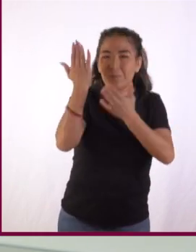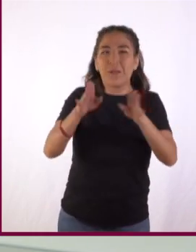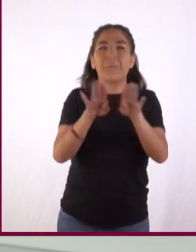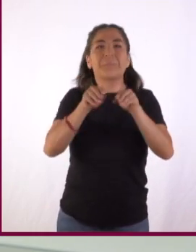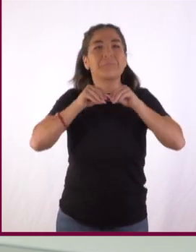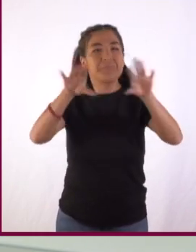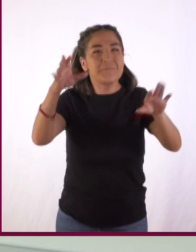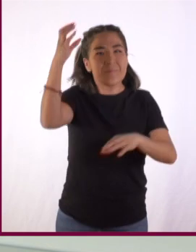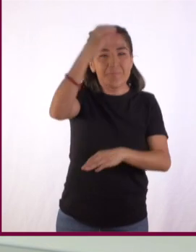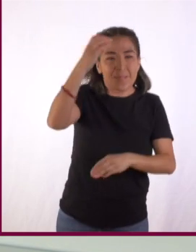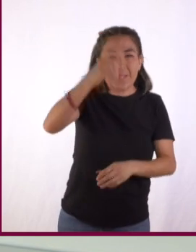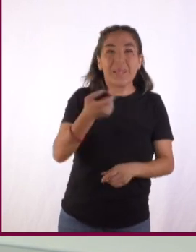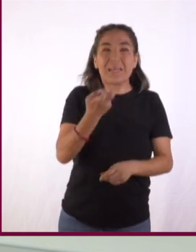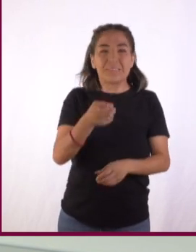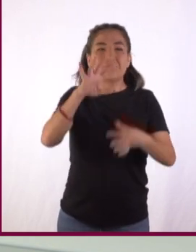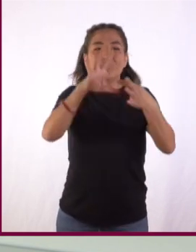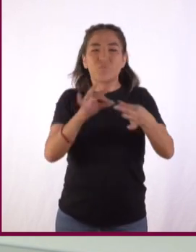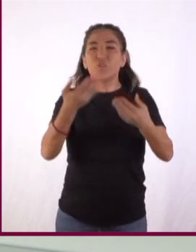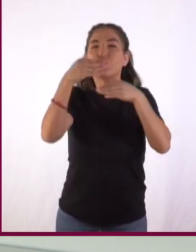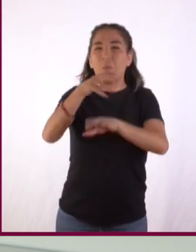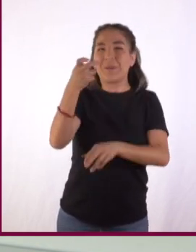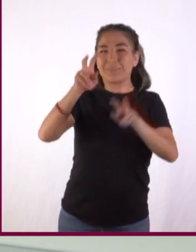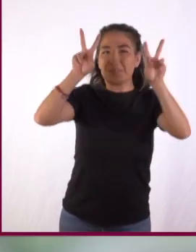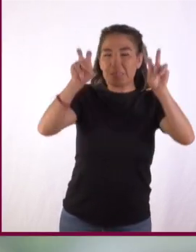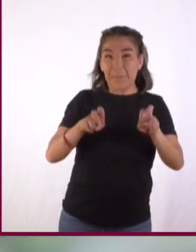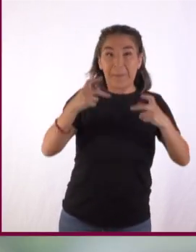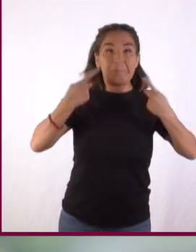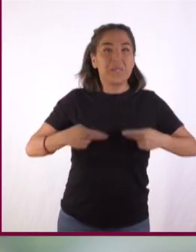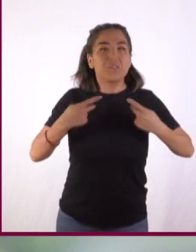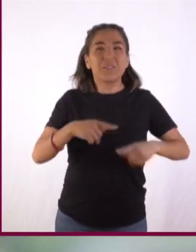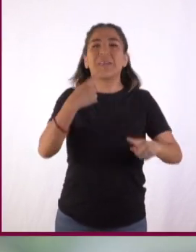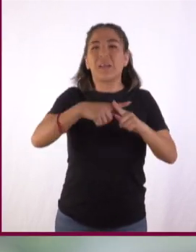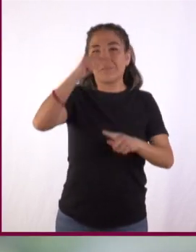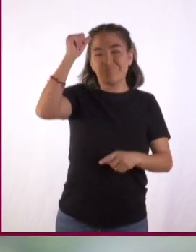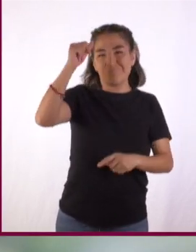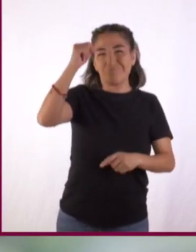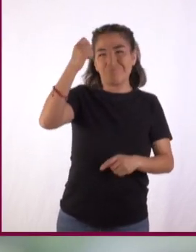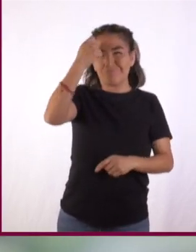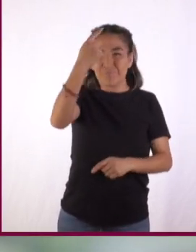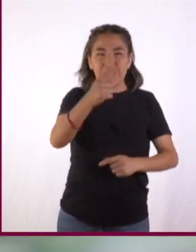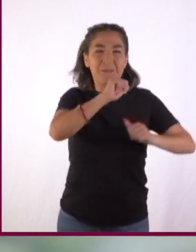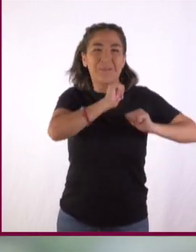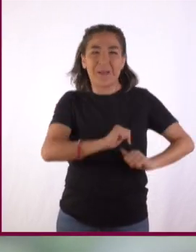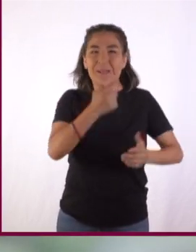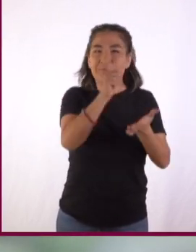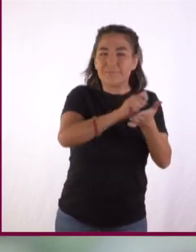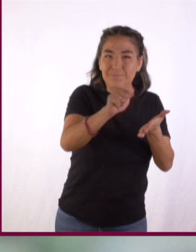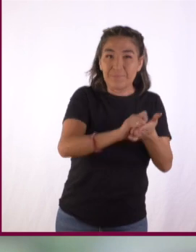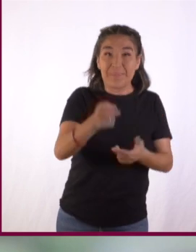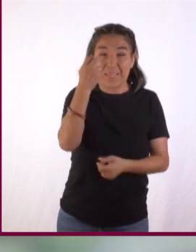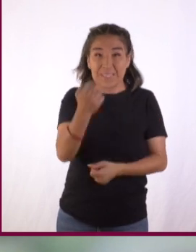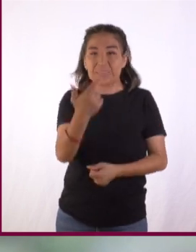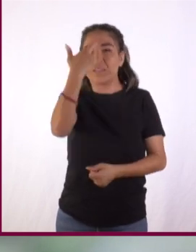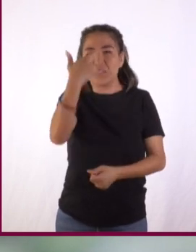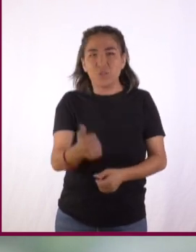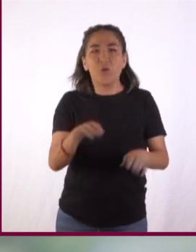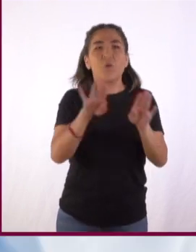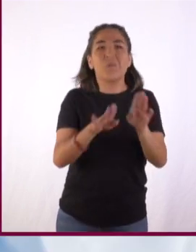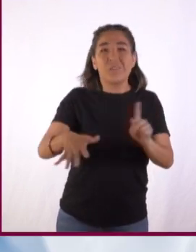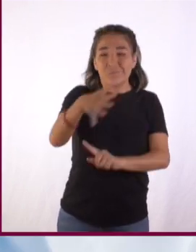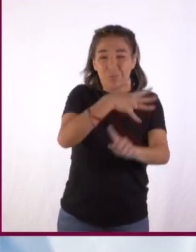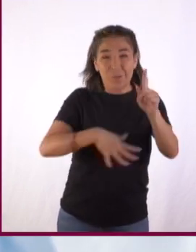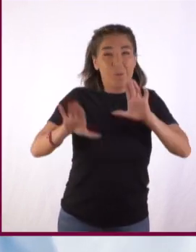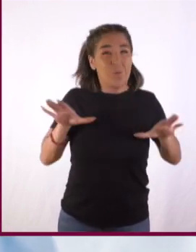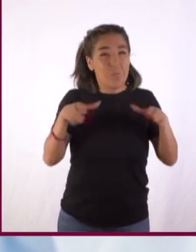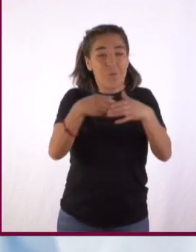de estudio, la publicación científica donde se habla de ella o del autor que trabaja con esta propiedad. Por esta razón,